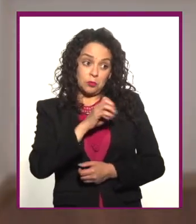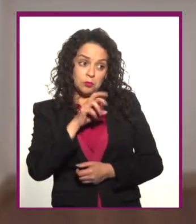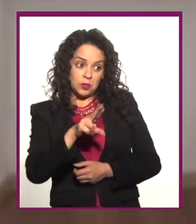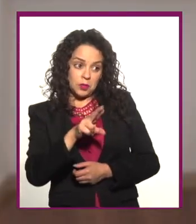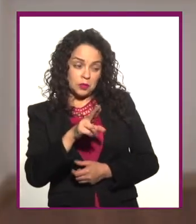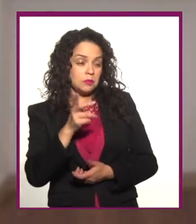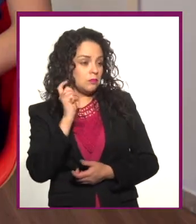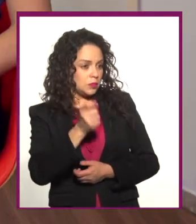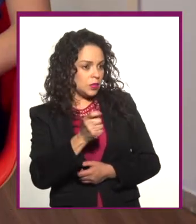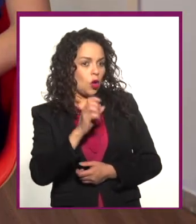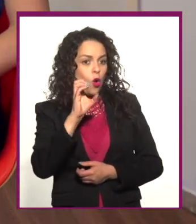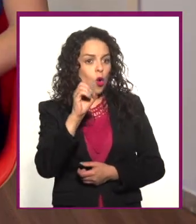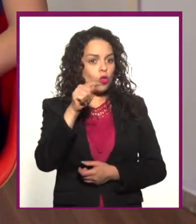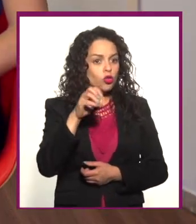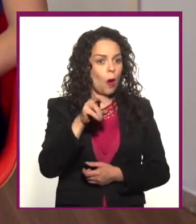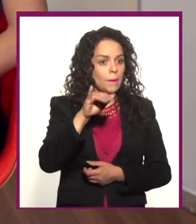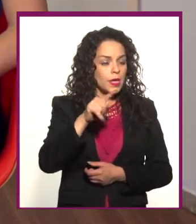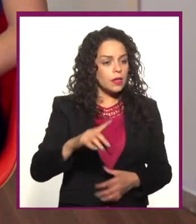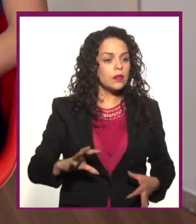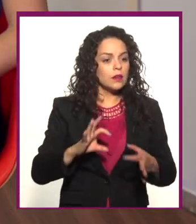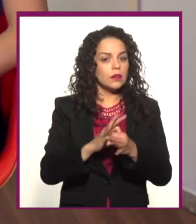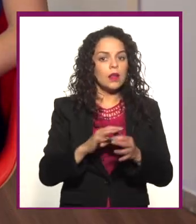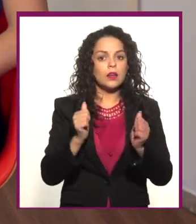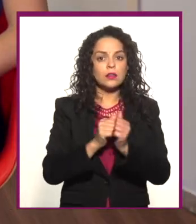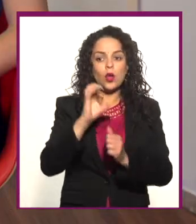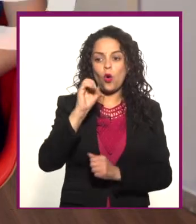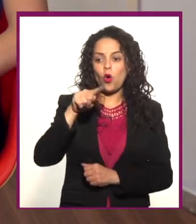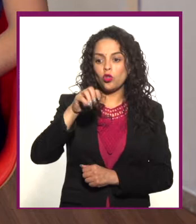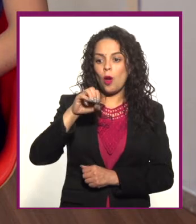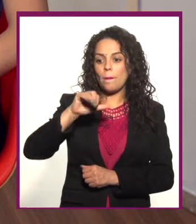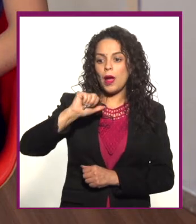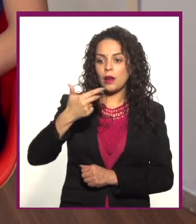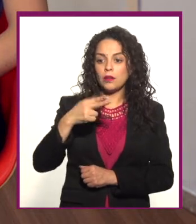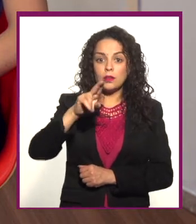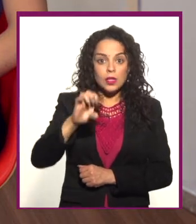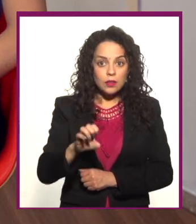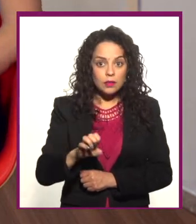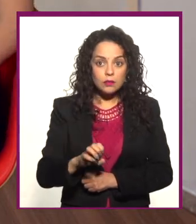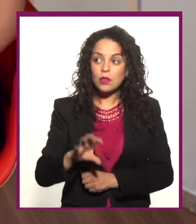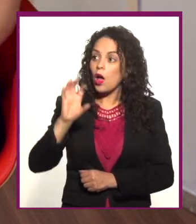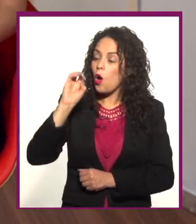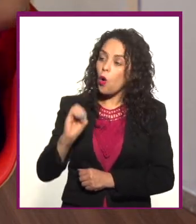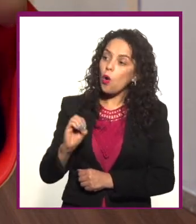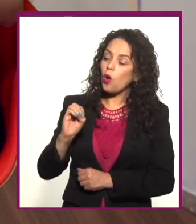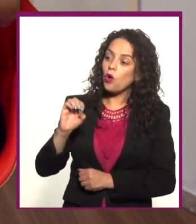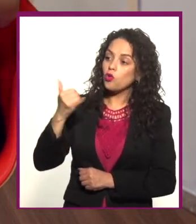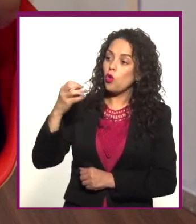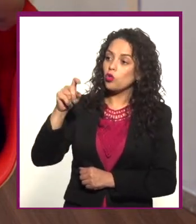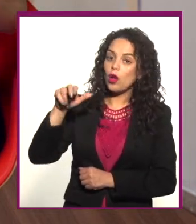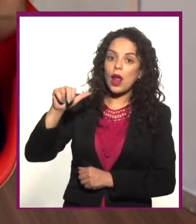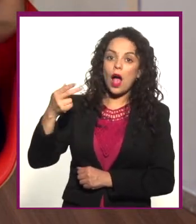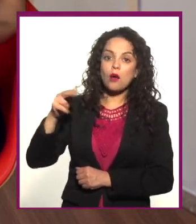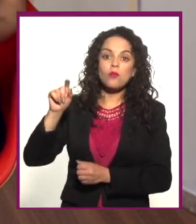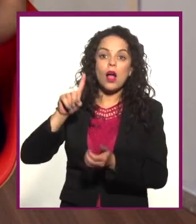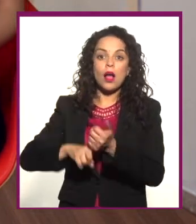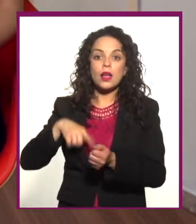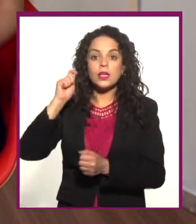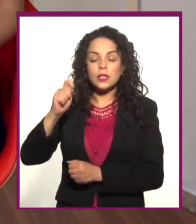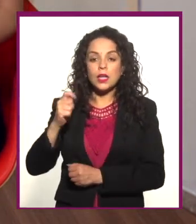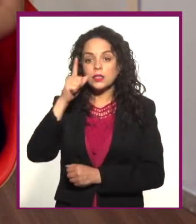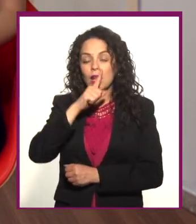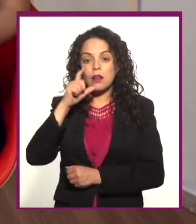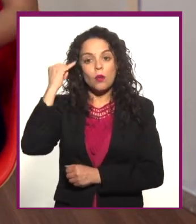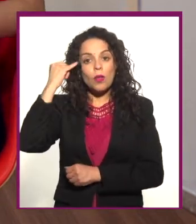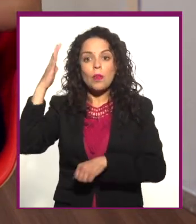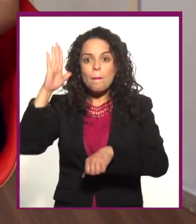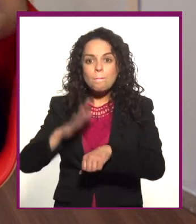diga mucho, pero ¿qué tal que les decimos que el otomí pertenece a la familia otomangué? O que de la familia Yutonagua se deriva la